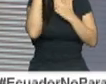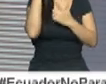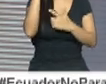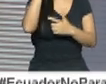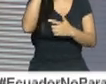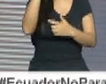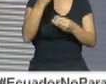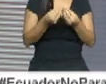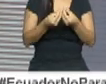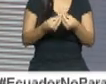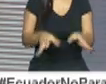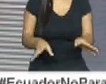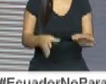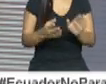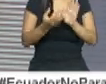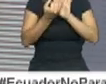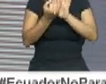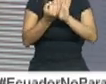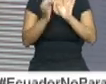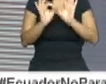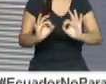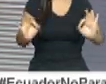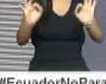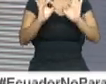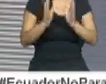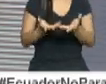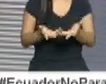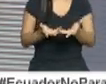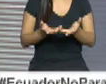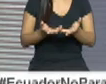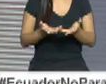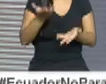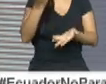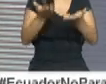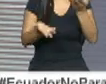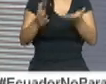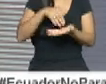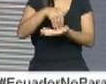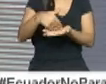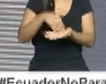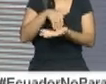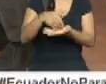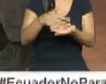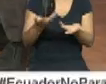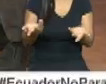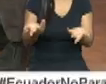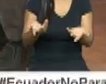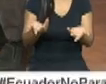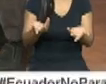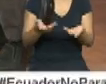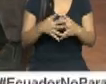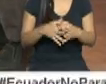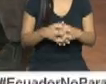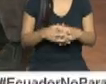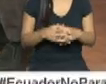han perdido protagonismo en estos momentos en el país, que se han debilitado de acuerdo al nuevo rol que están